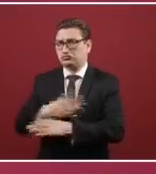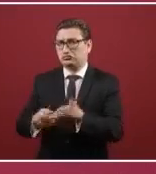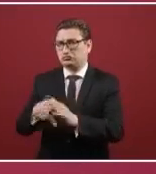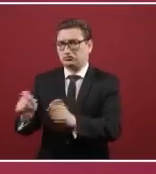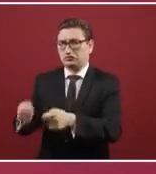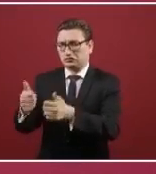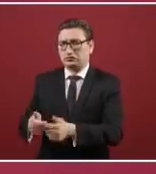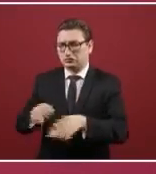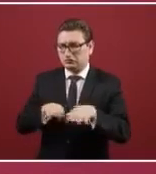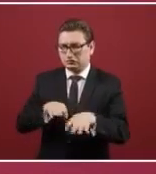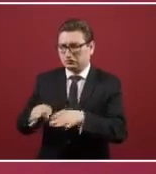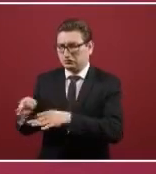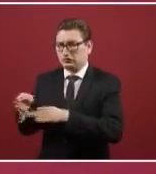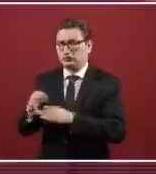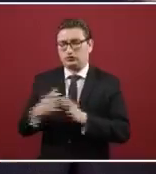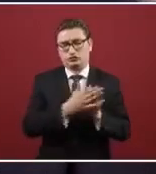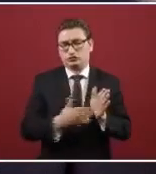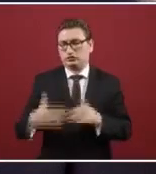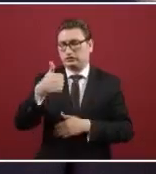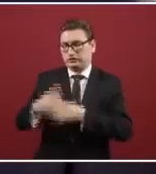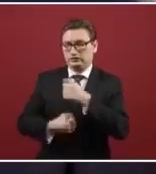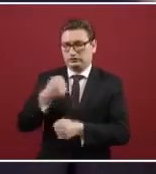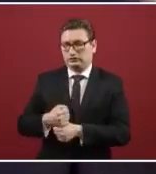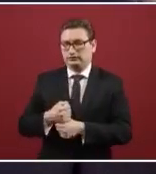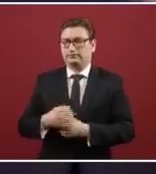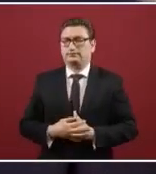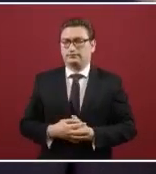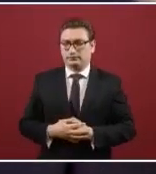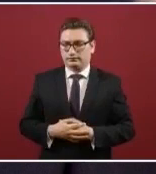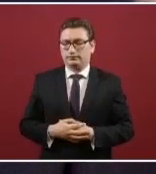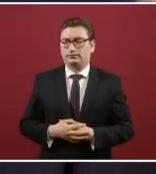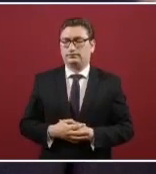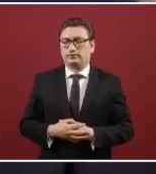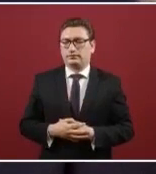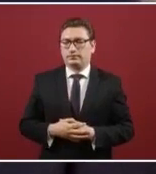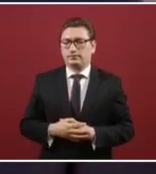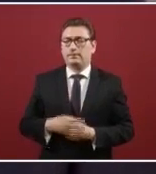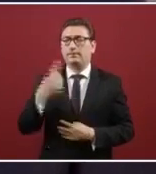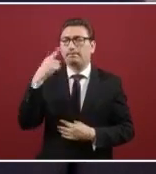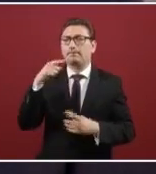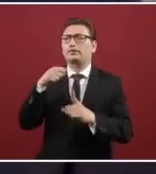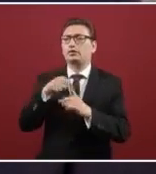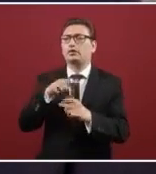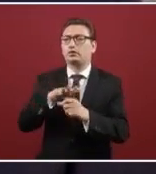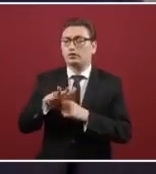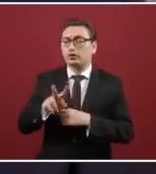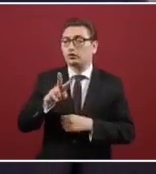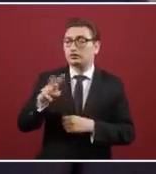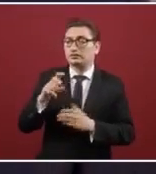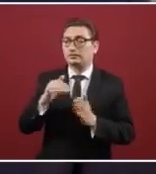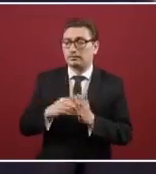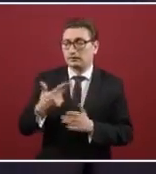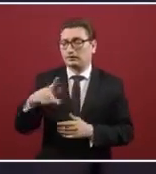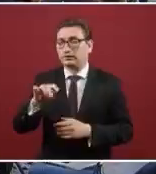permanentes durante todo el sexenio para la siembra de las 200.000 hectáreas de